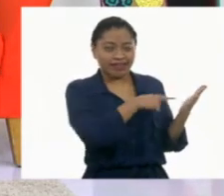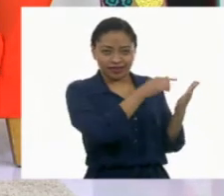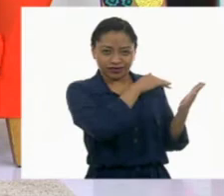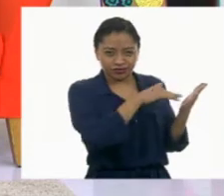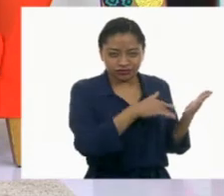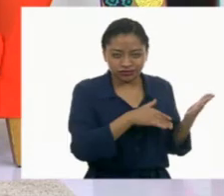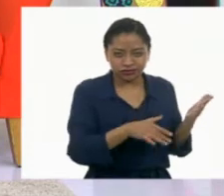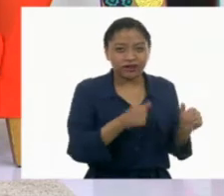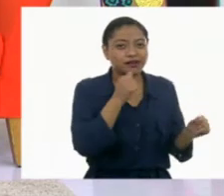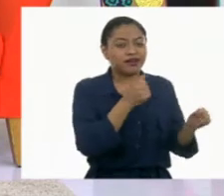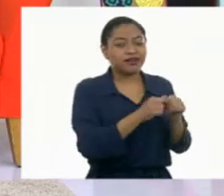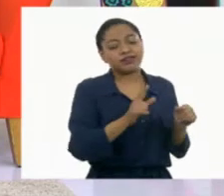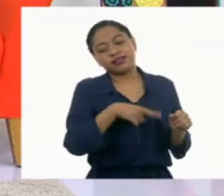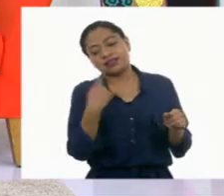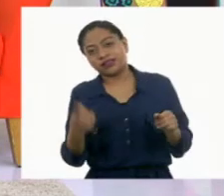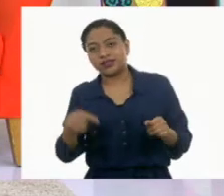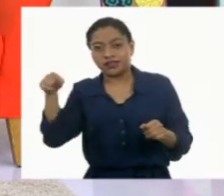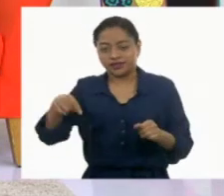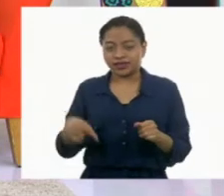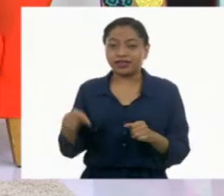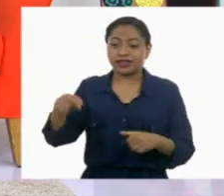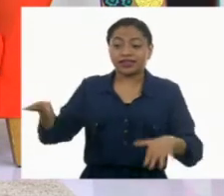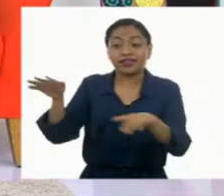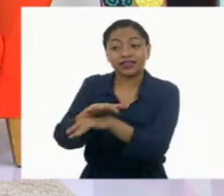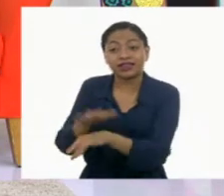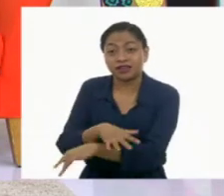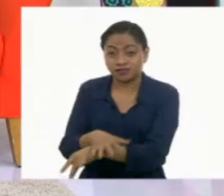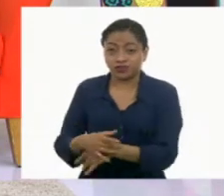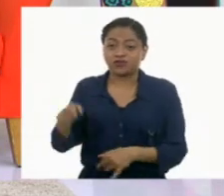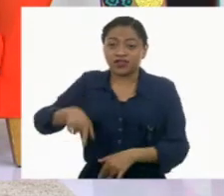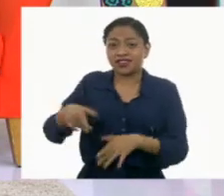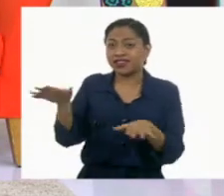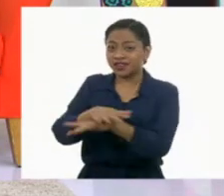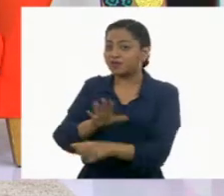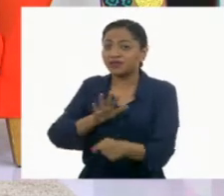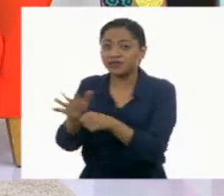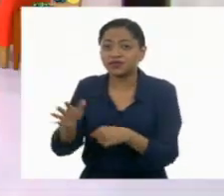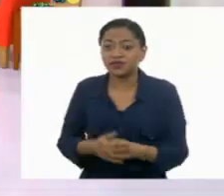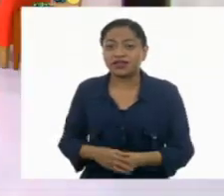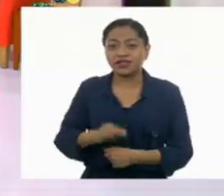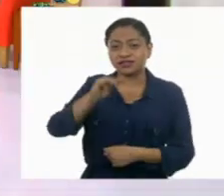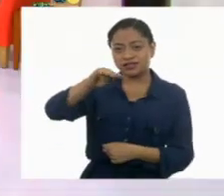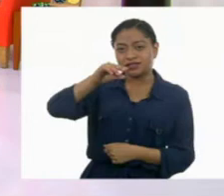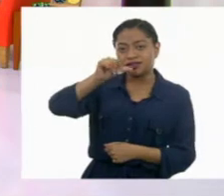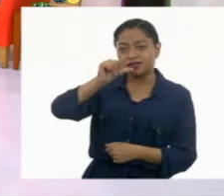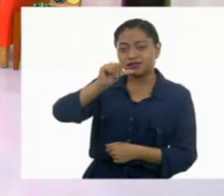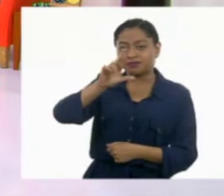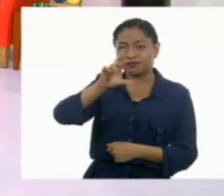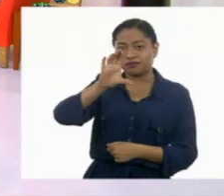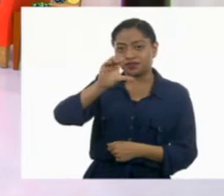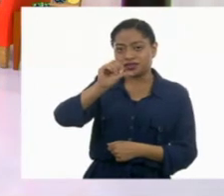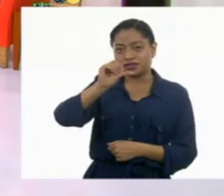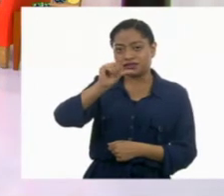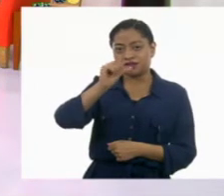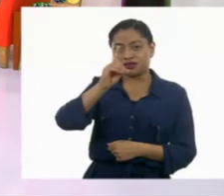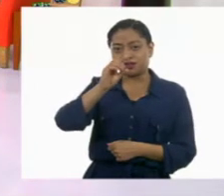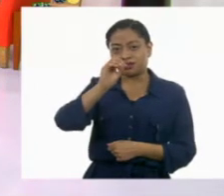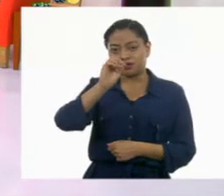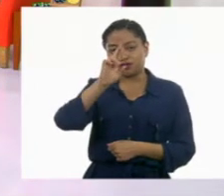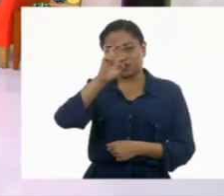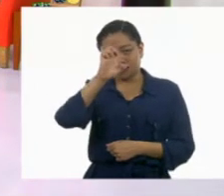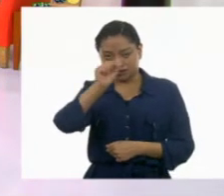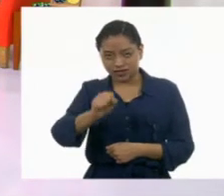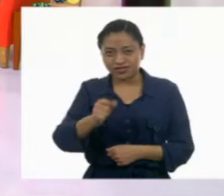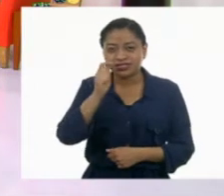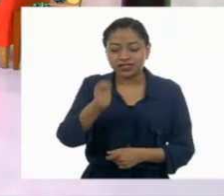En braille necesitamos adaptar eso y para hacerlo recurrimos a marcadores. Por ejemplo, líneas de